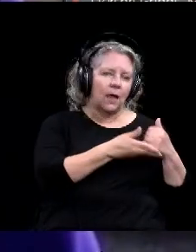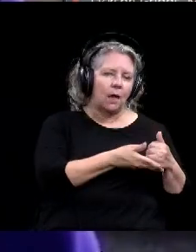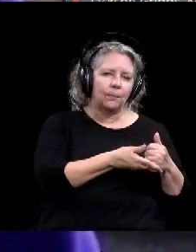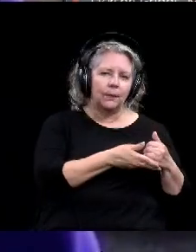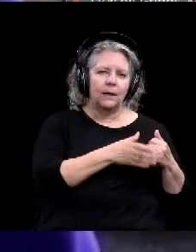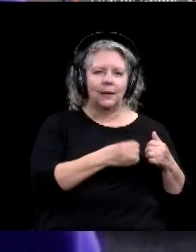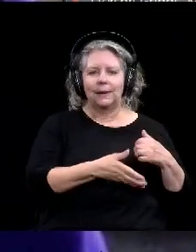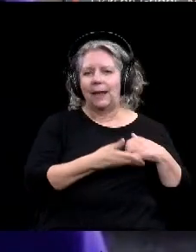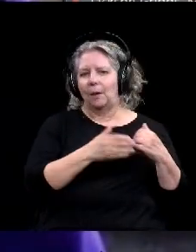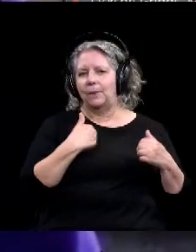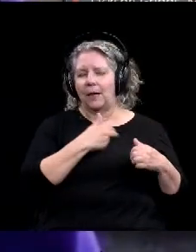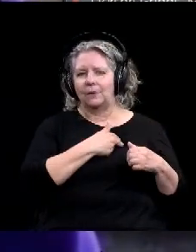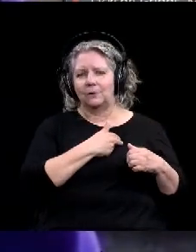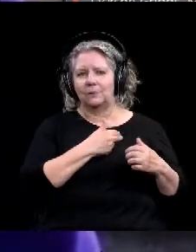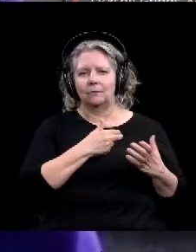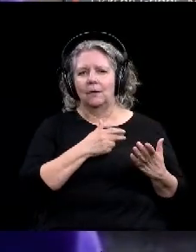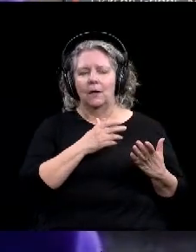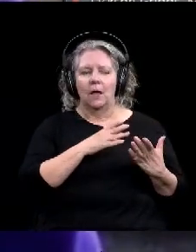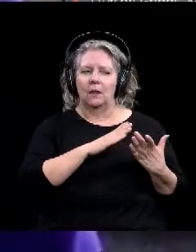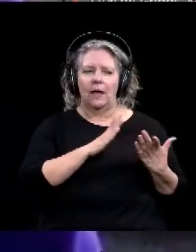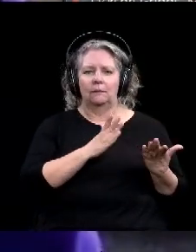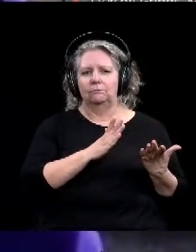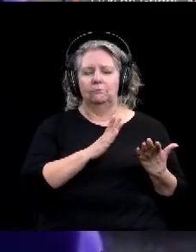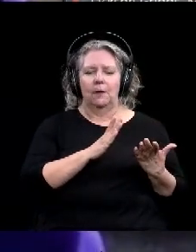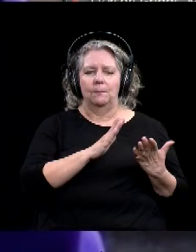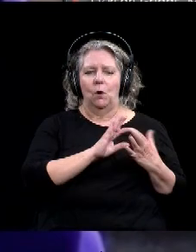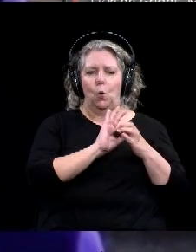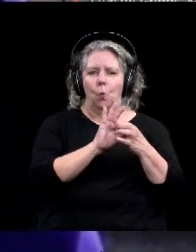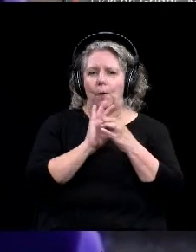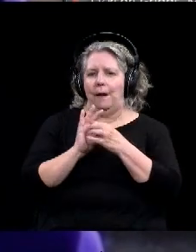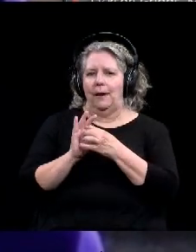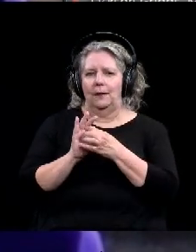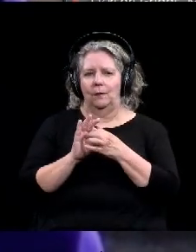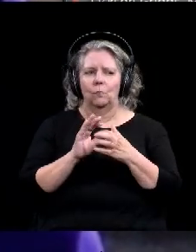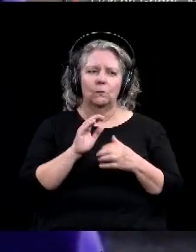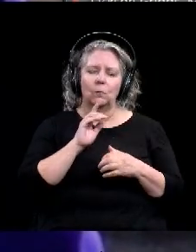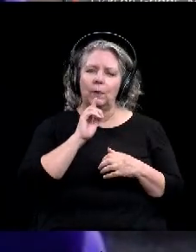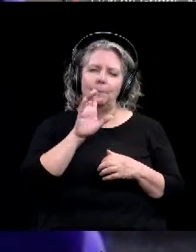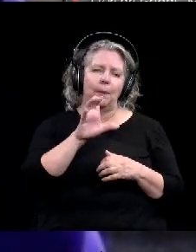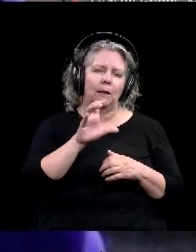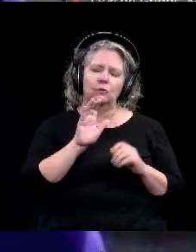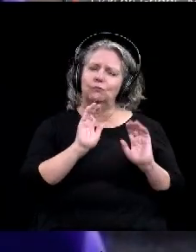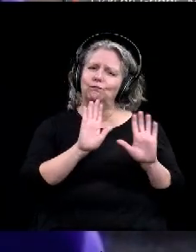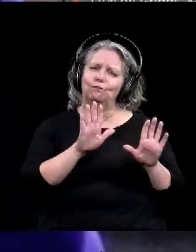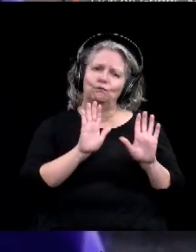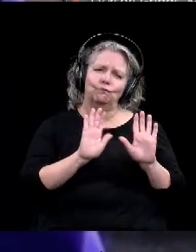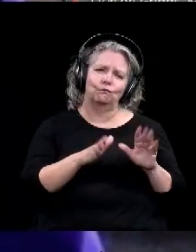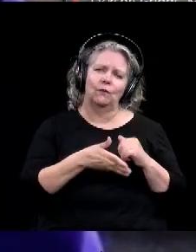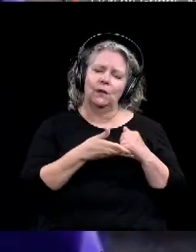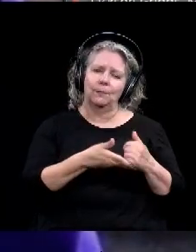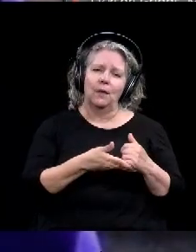ofrecido sus estadios para que podamos incrementar estas vacunas